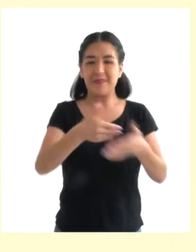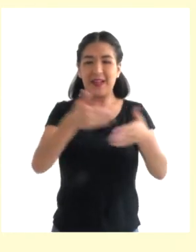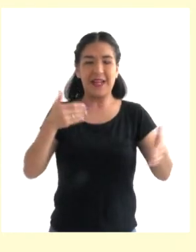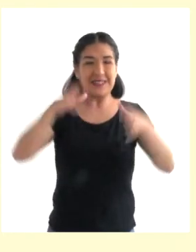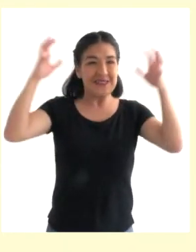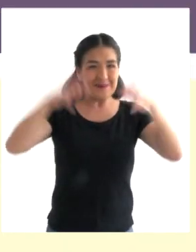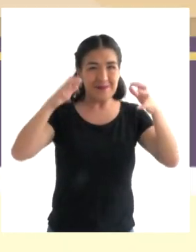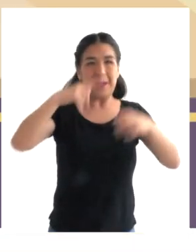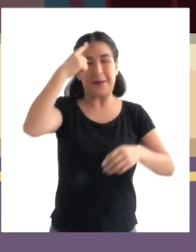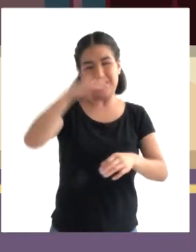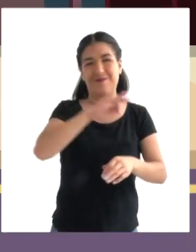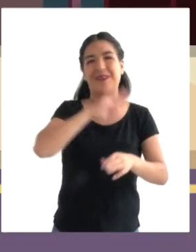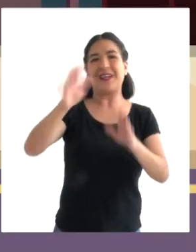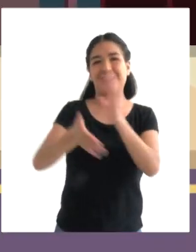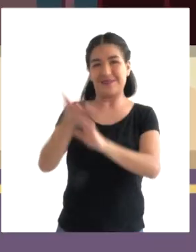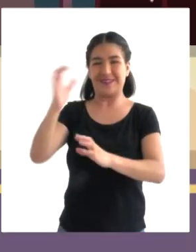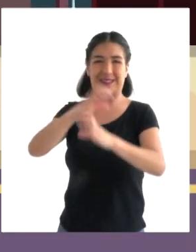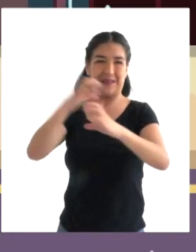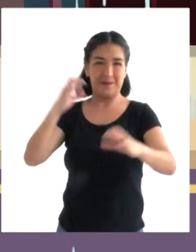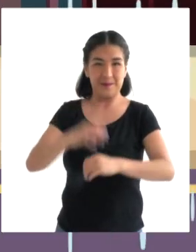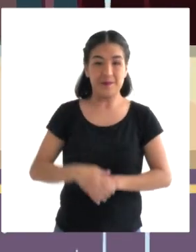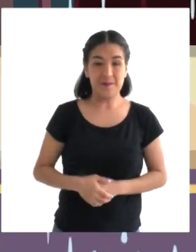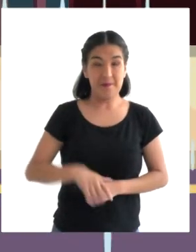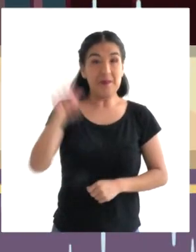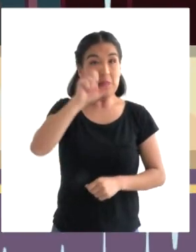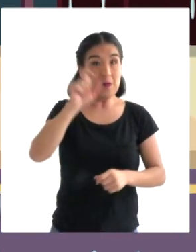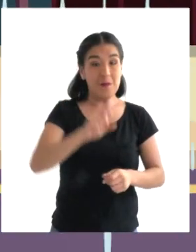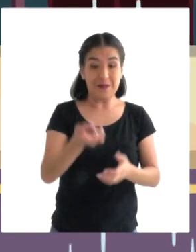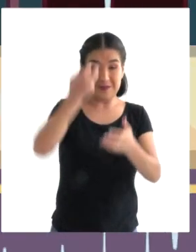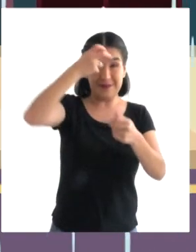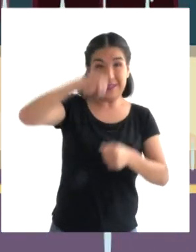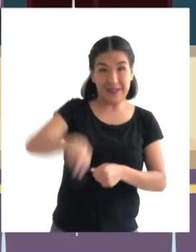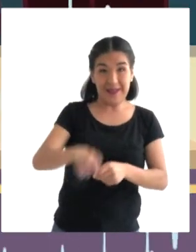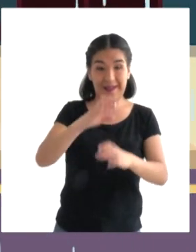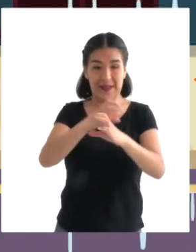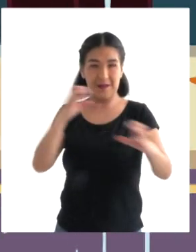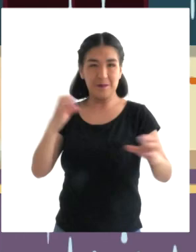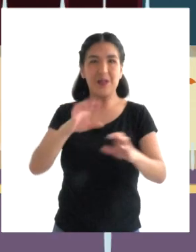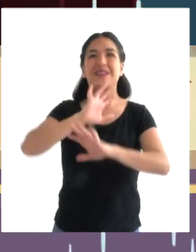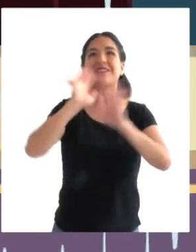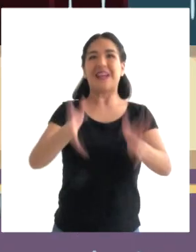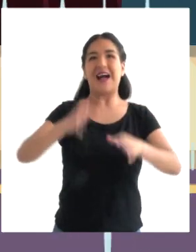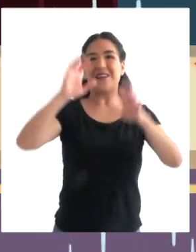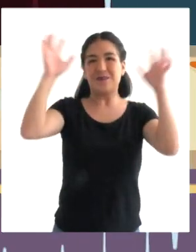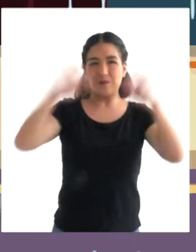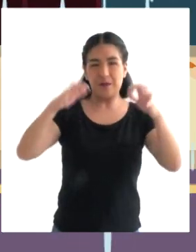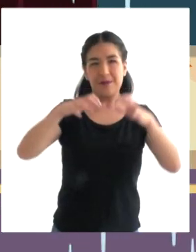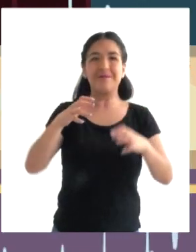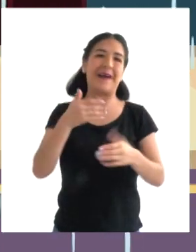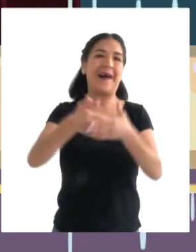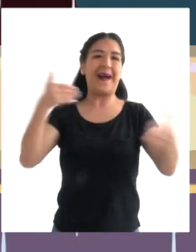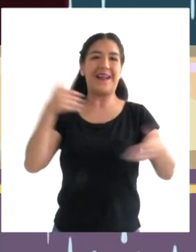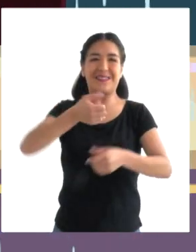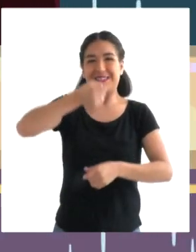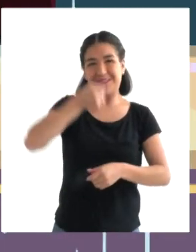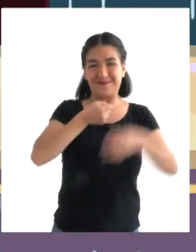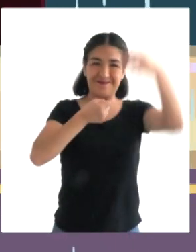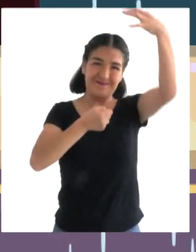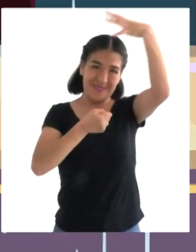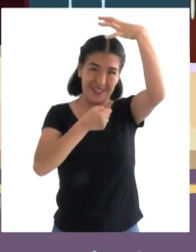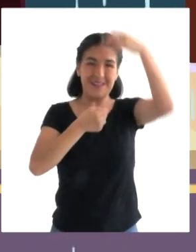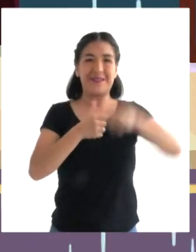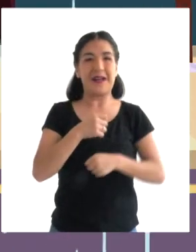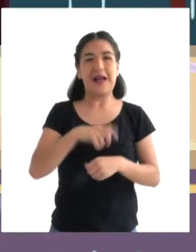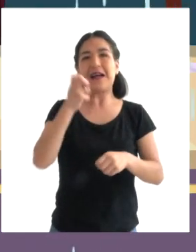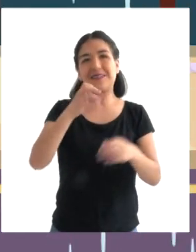tormenta para encontrar transporte. Cuando baja del transporte, ya llueve, pero lleva paraguas. Llega a casa